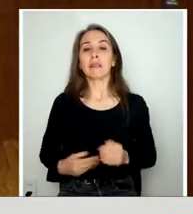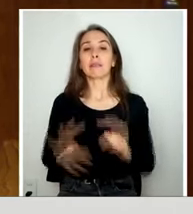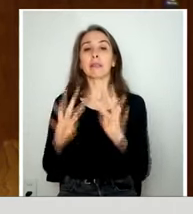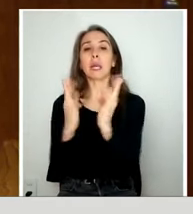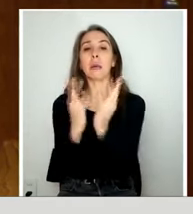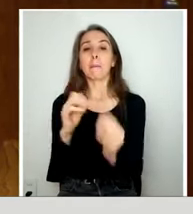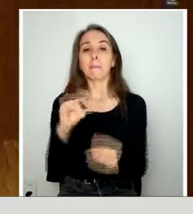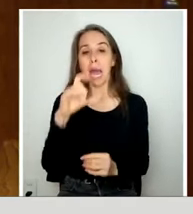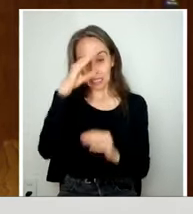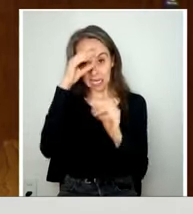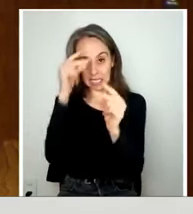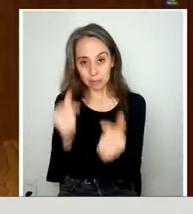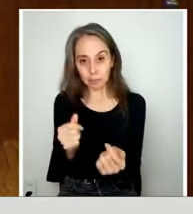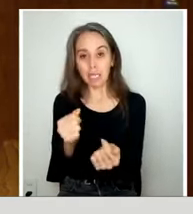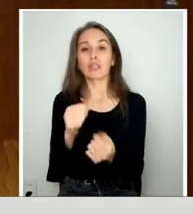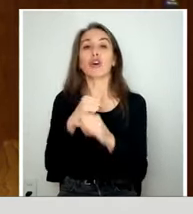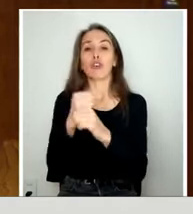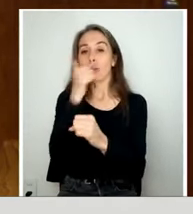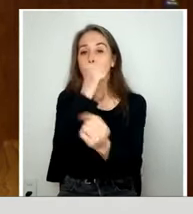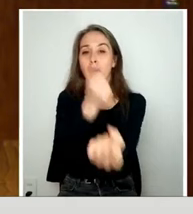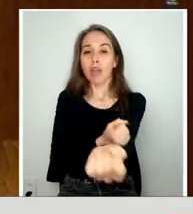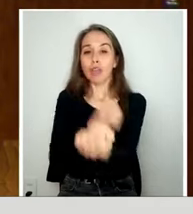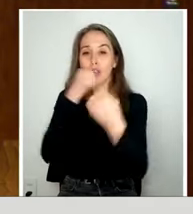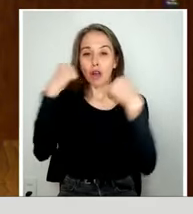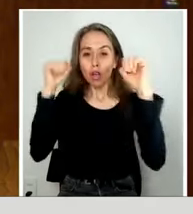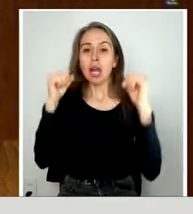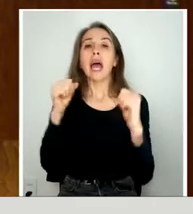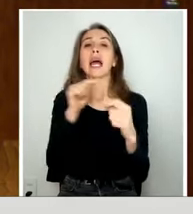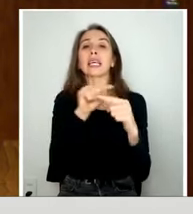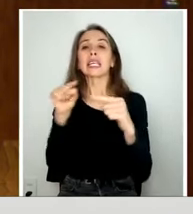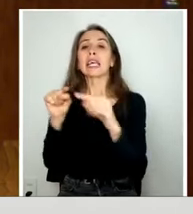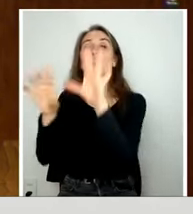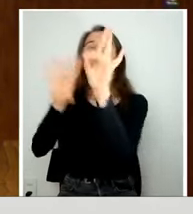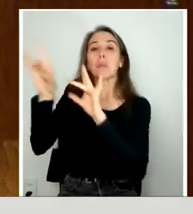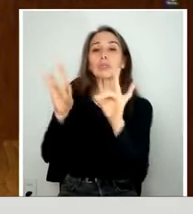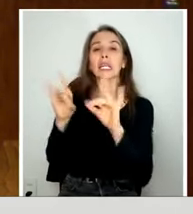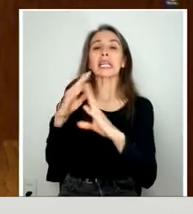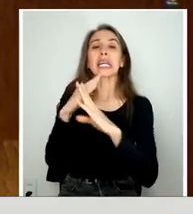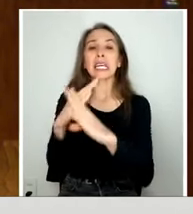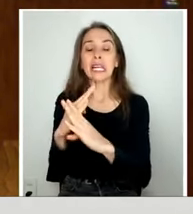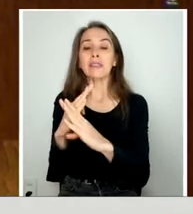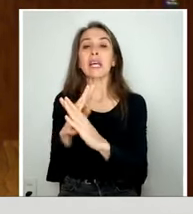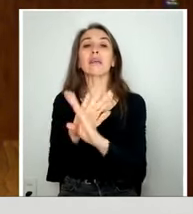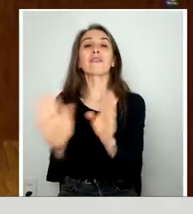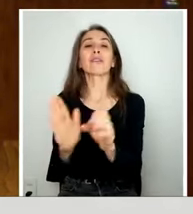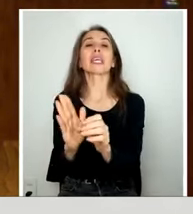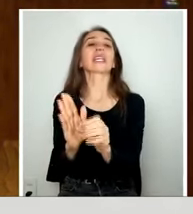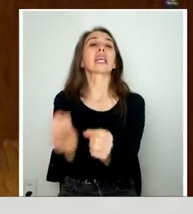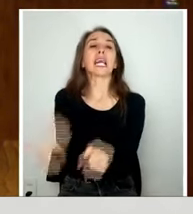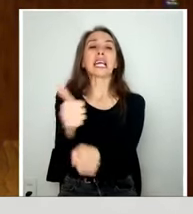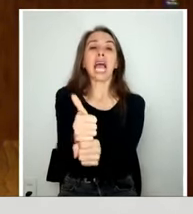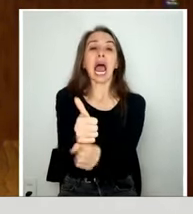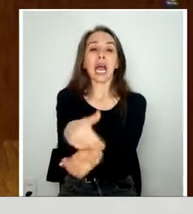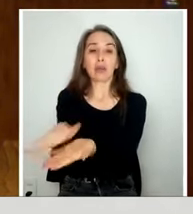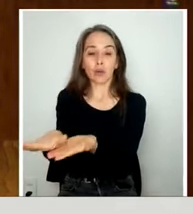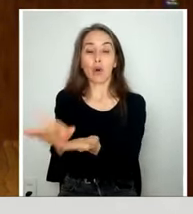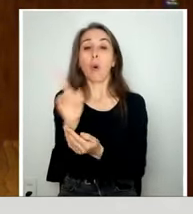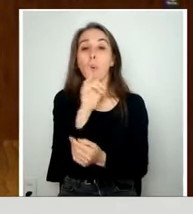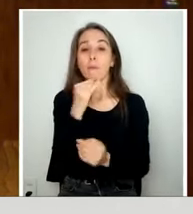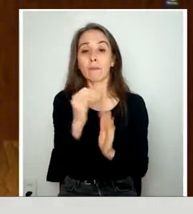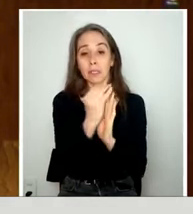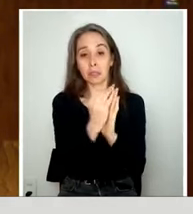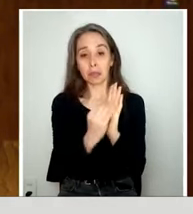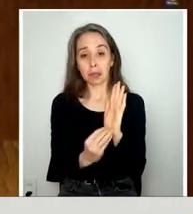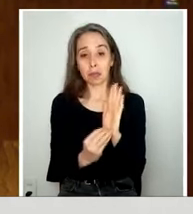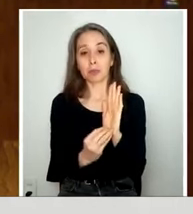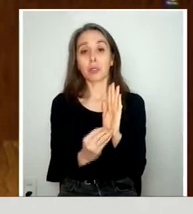incompatibilidades de los miembros del panel las causas de inhabilidad y la sensación de funciones que le son aplicables finalmente se contemplan cuatro